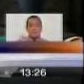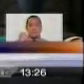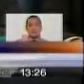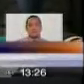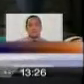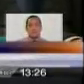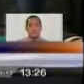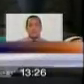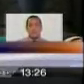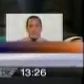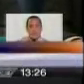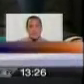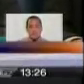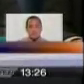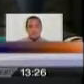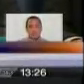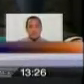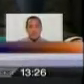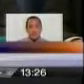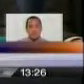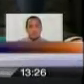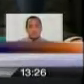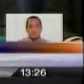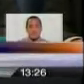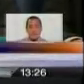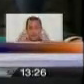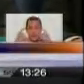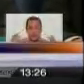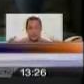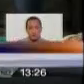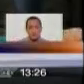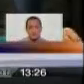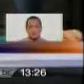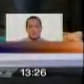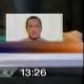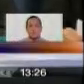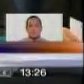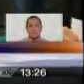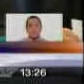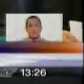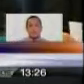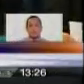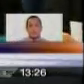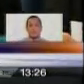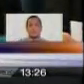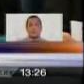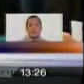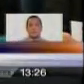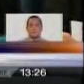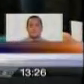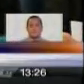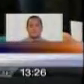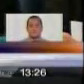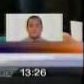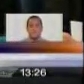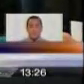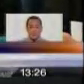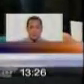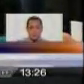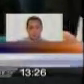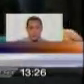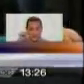Humanos fueron sometidas a la consideración de la ciudadanía en general. Ustedes